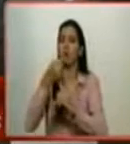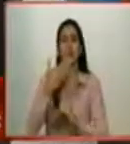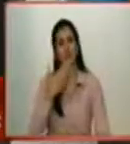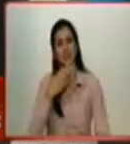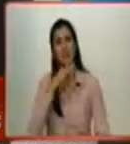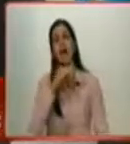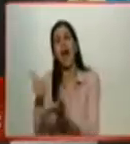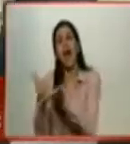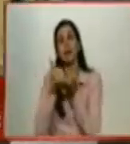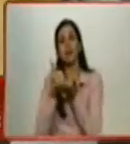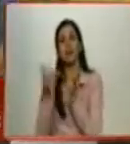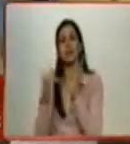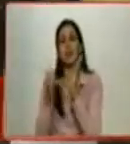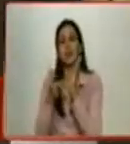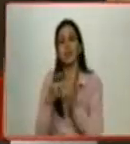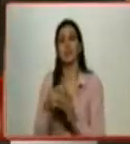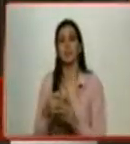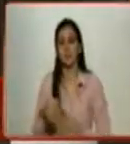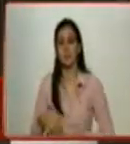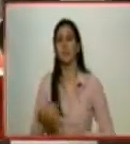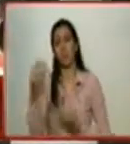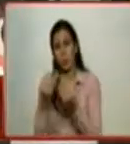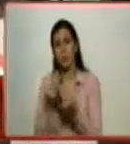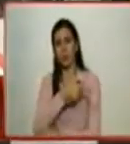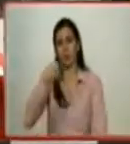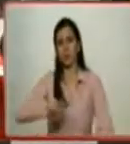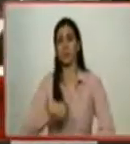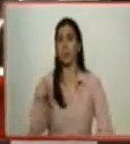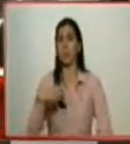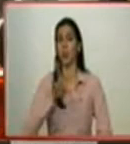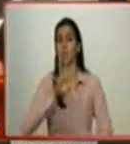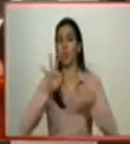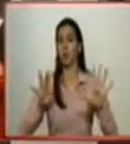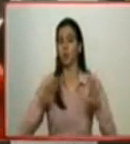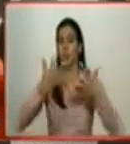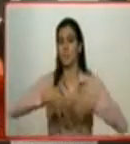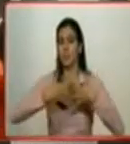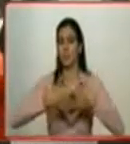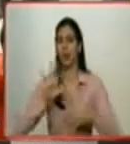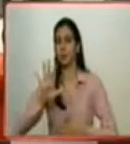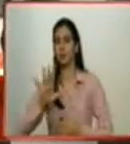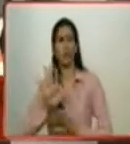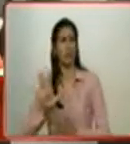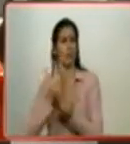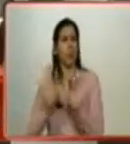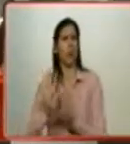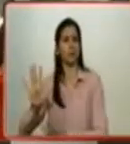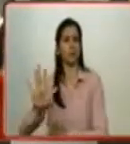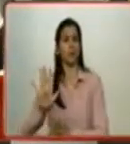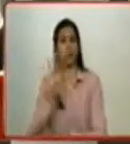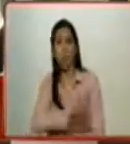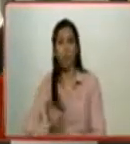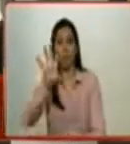gracias a la cooperación técnica alcanzada con China. Tenemos 48 plantas de esta naturaleza, de este tipo, en todo el